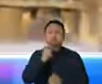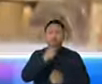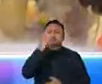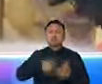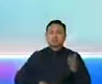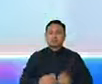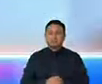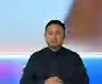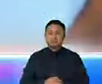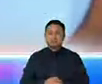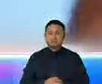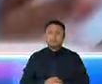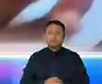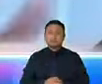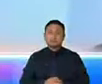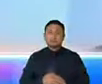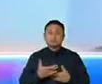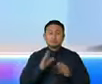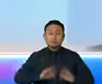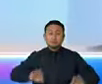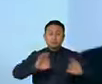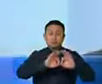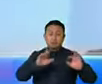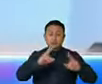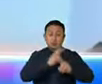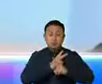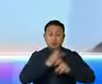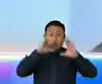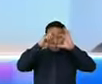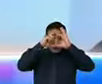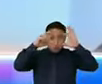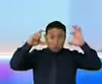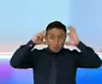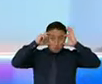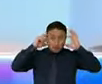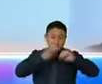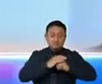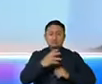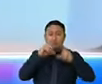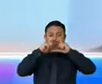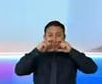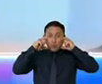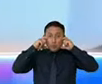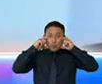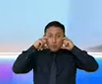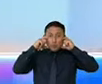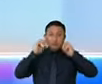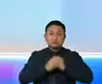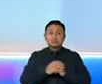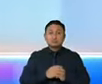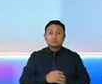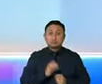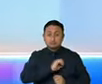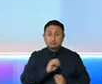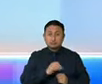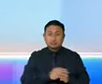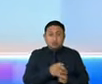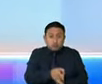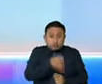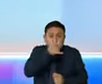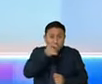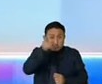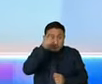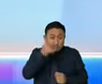trabajo. Es importante protección visual y protección en la nariz y en la boca, que no permita que